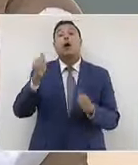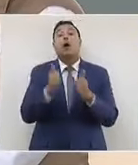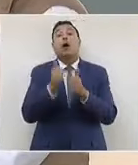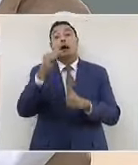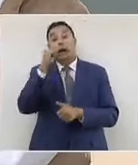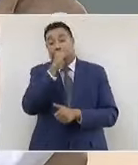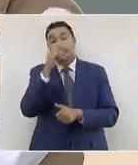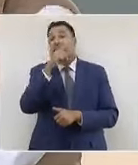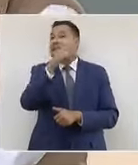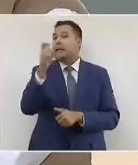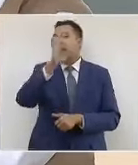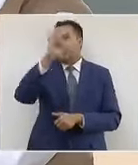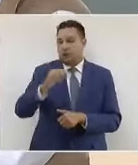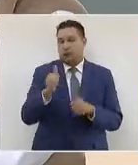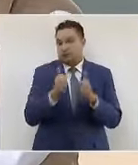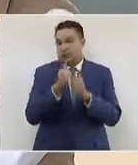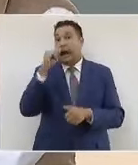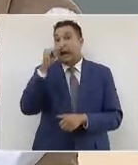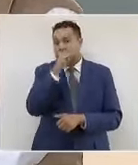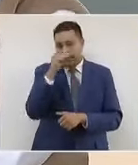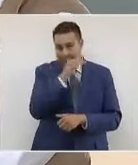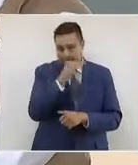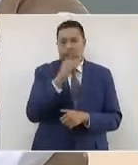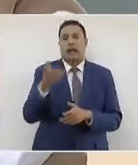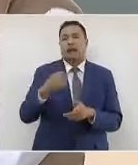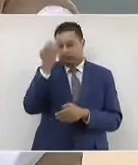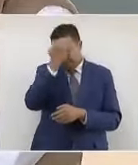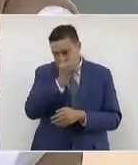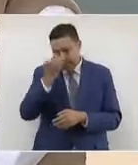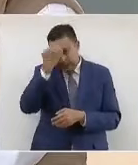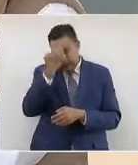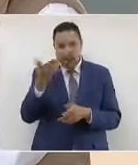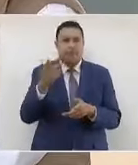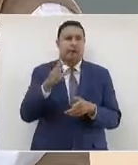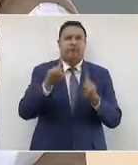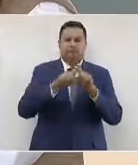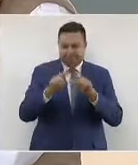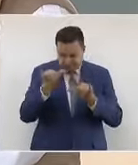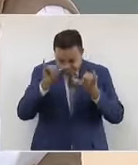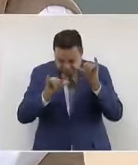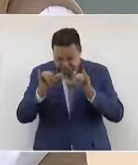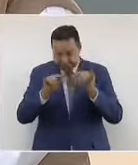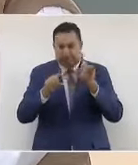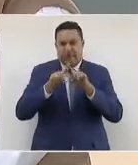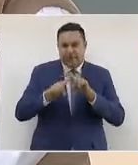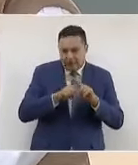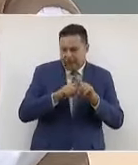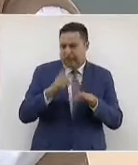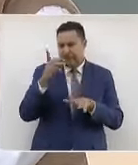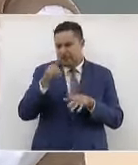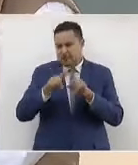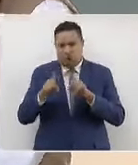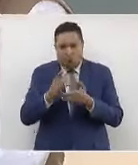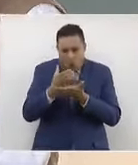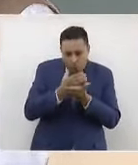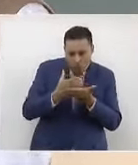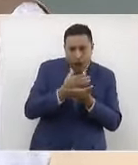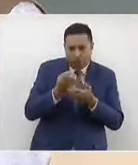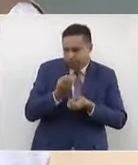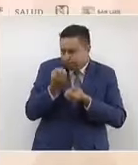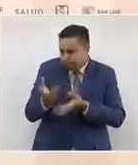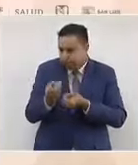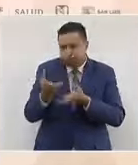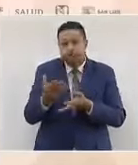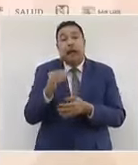100% gratuito en la atención médica, en los estudios, en los laboratorios, en los medicamentos y en el material de curación. Y algo